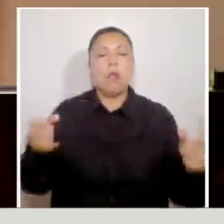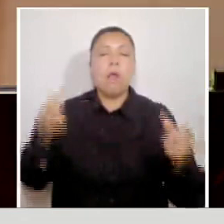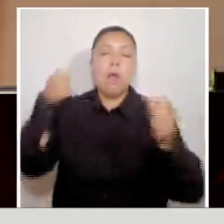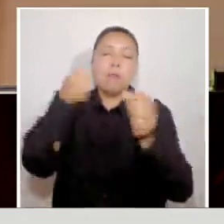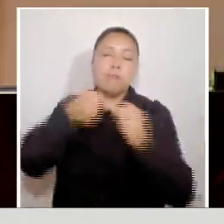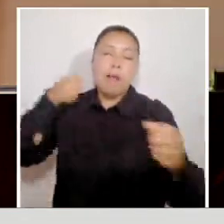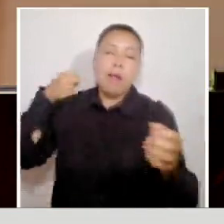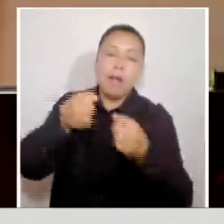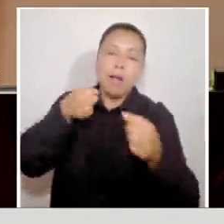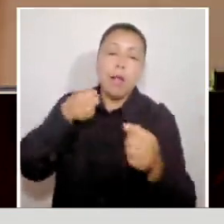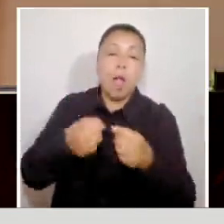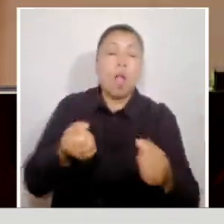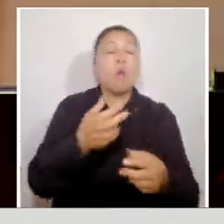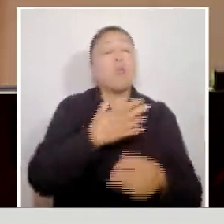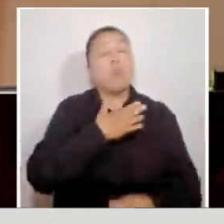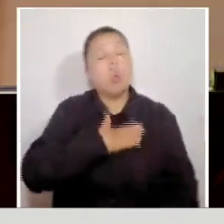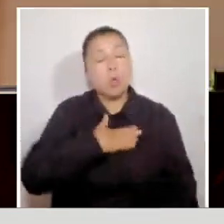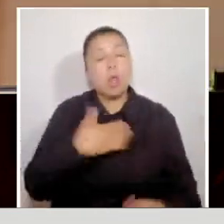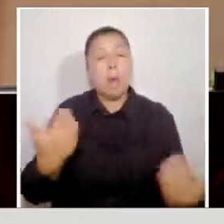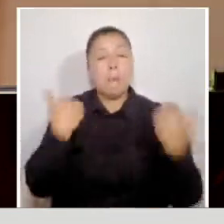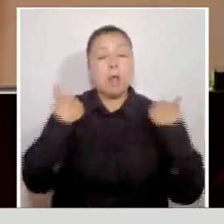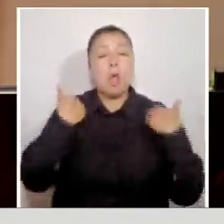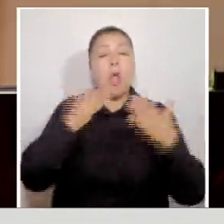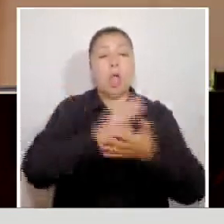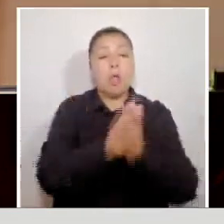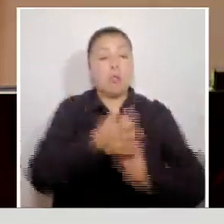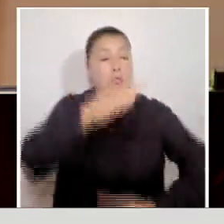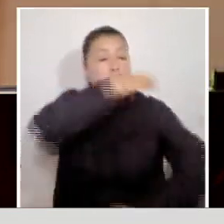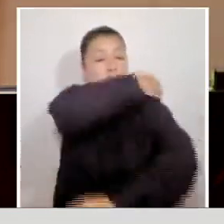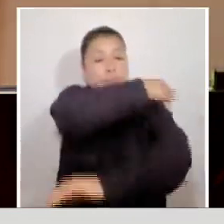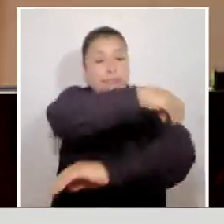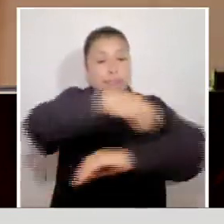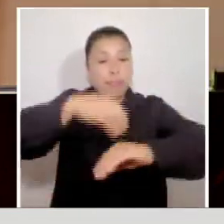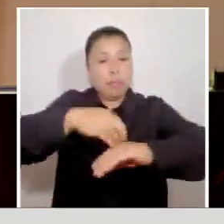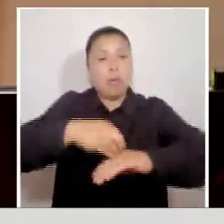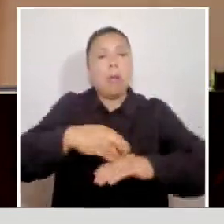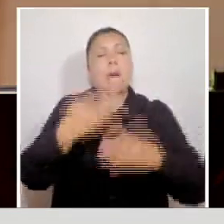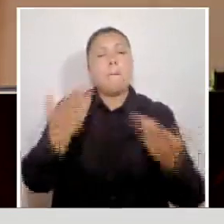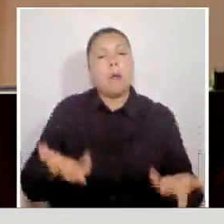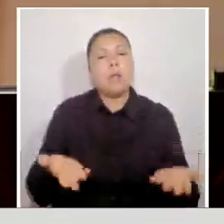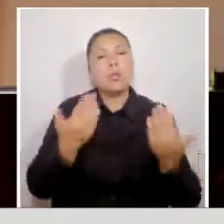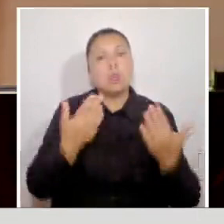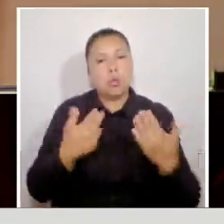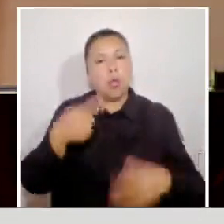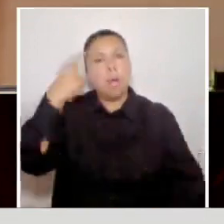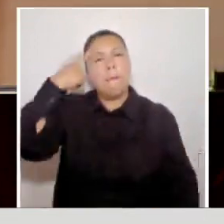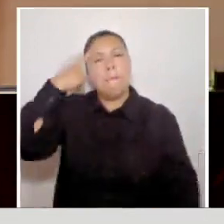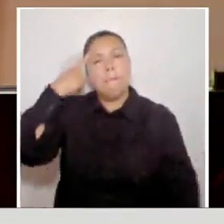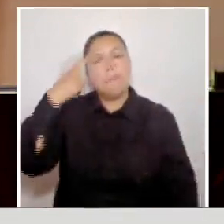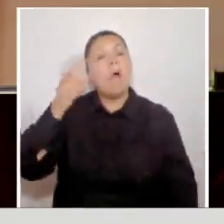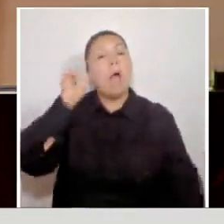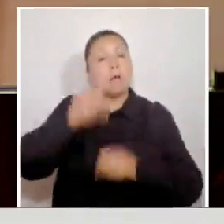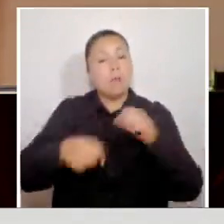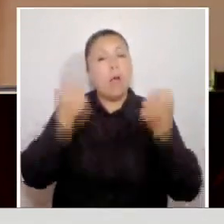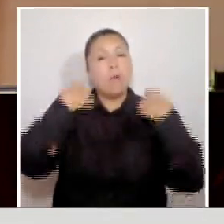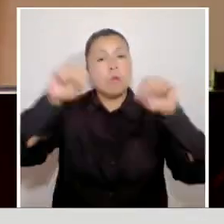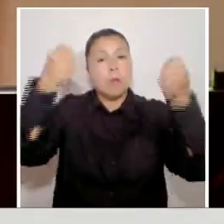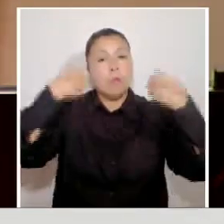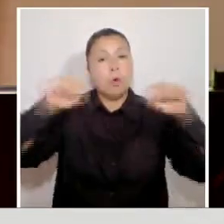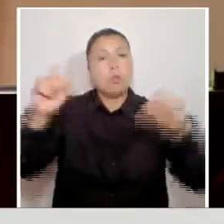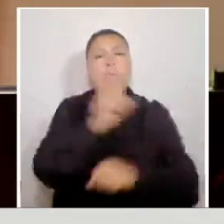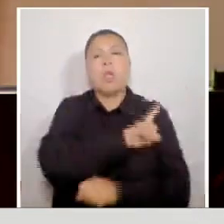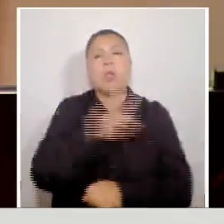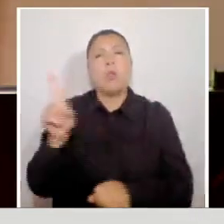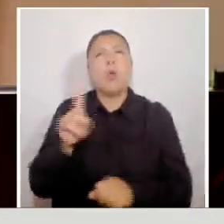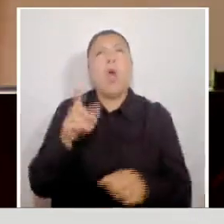practicar en todos los rincones del país pero para eso es necesario que sea considerado un deporte y no algo que hay que